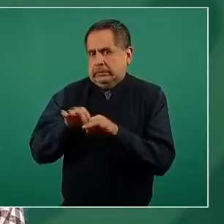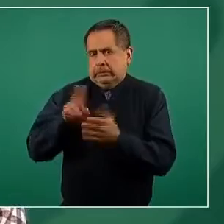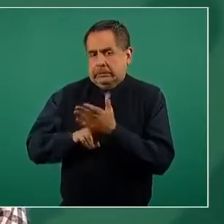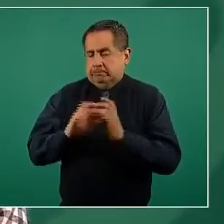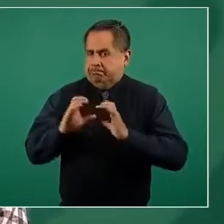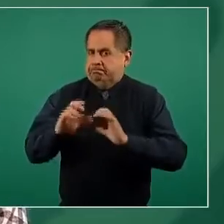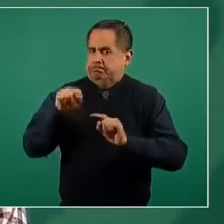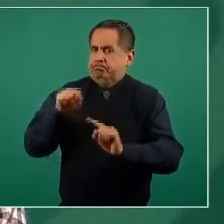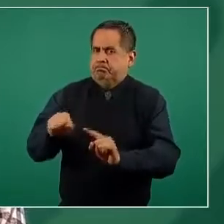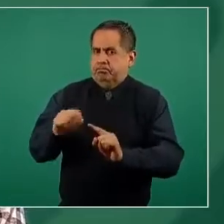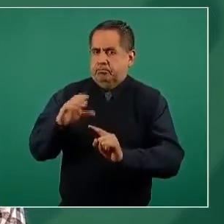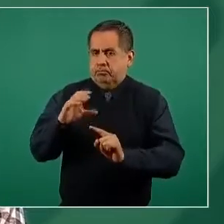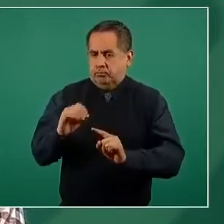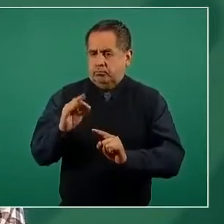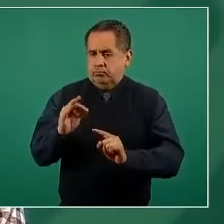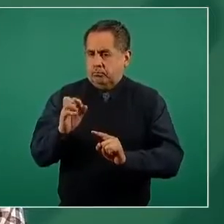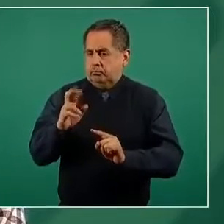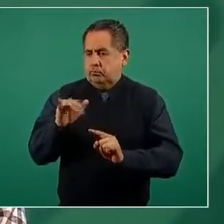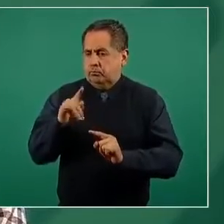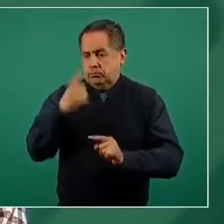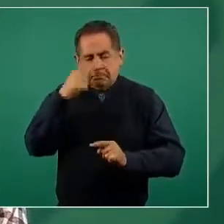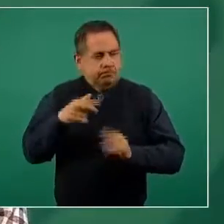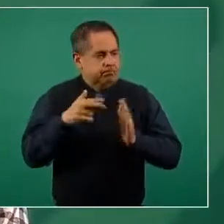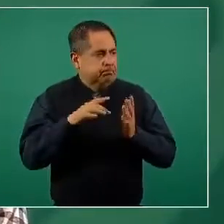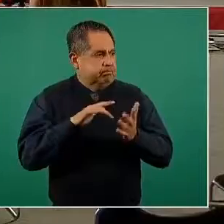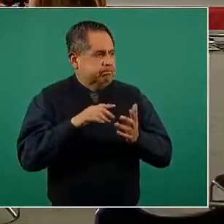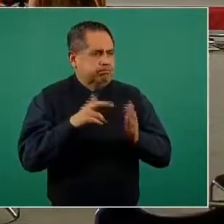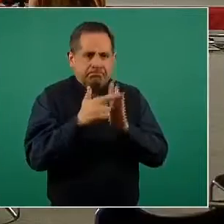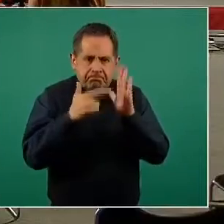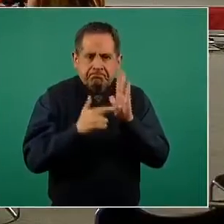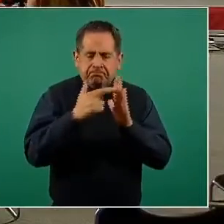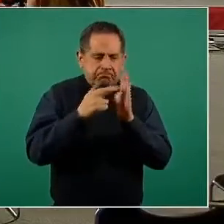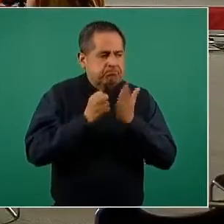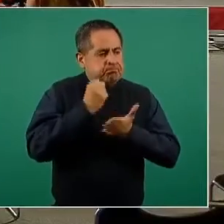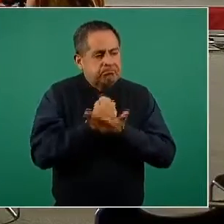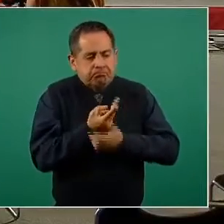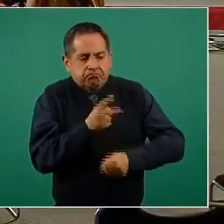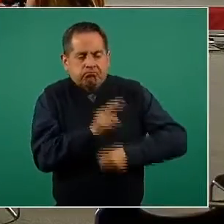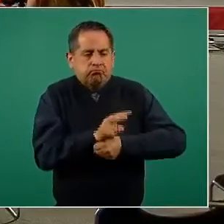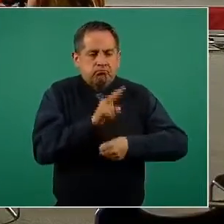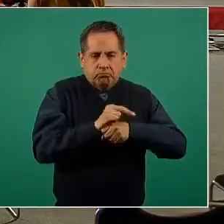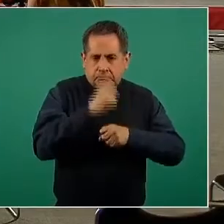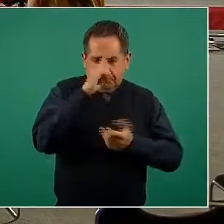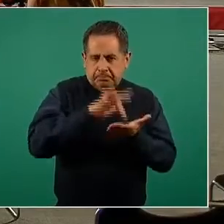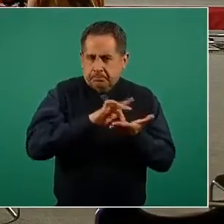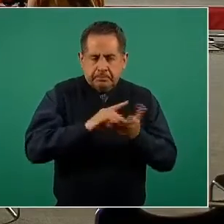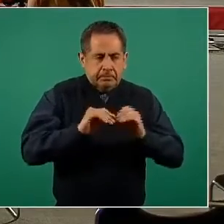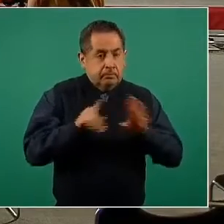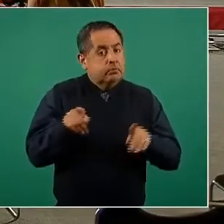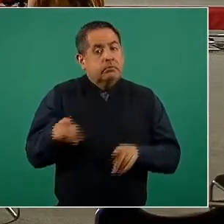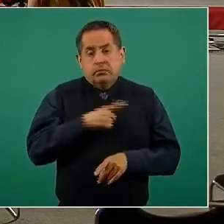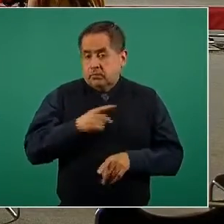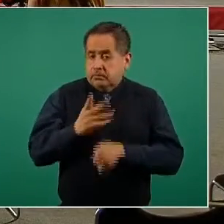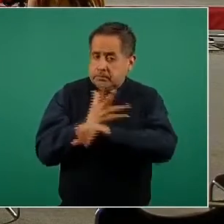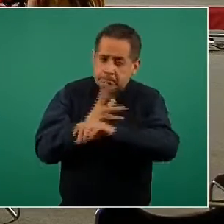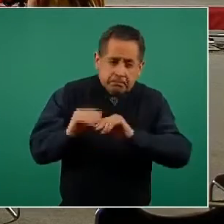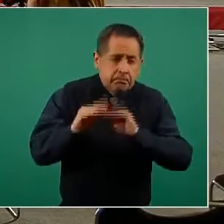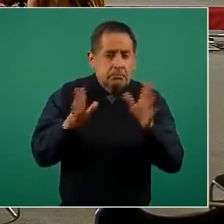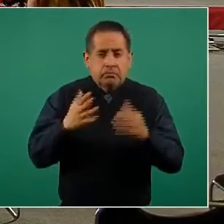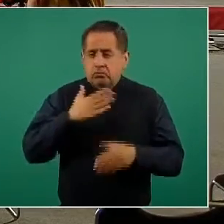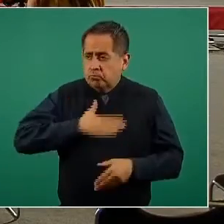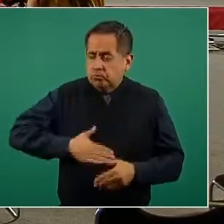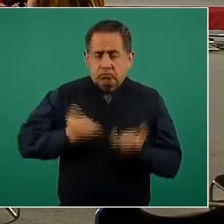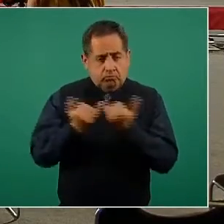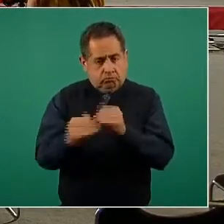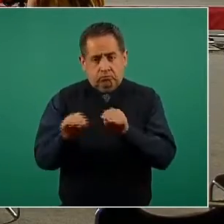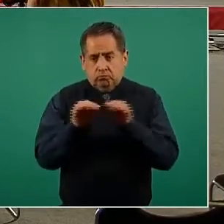muy importante tener una regulación sanitaria rigurosa, profesional, transparente y equitativa.